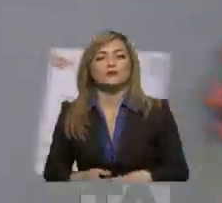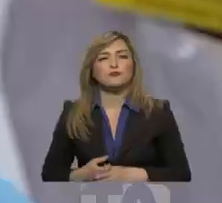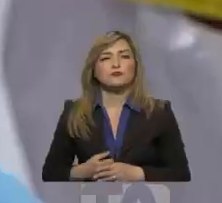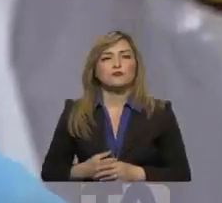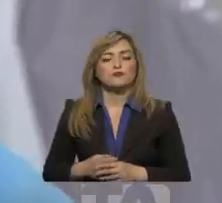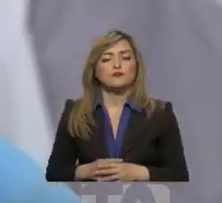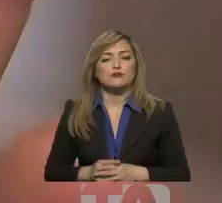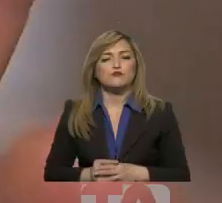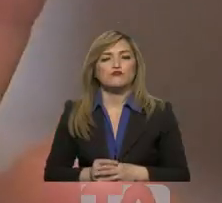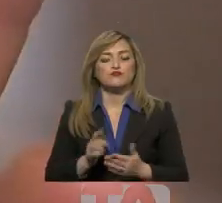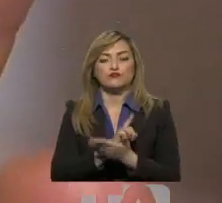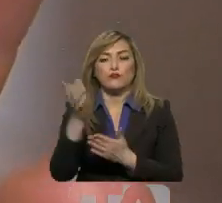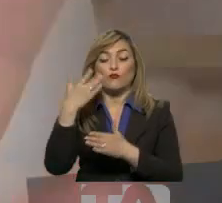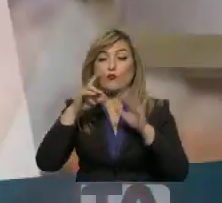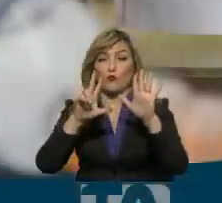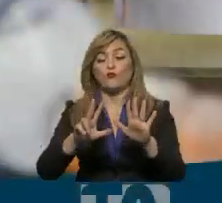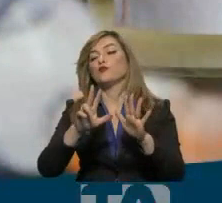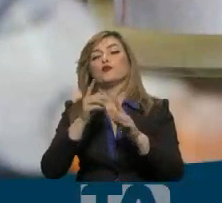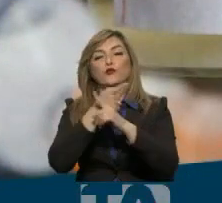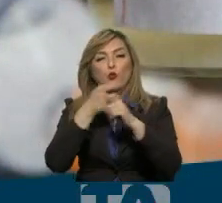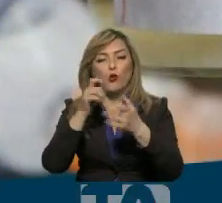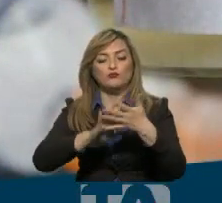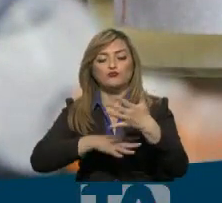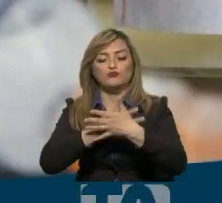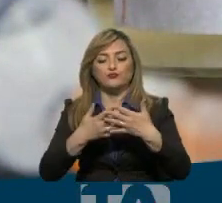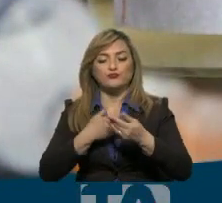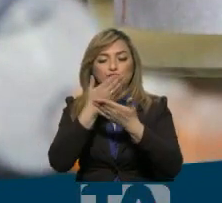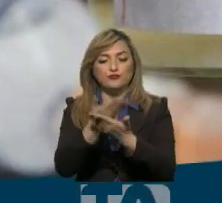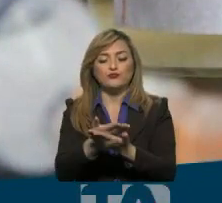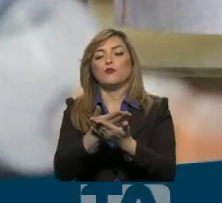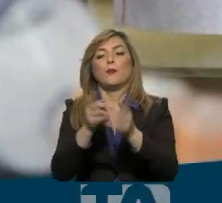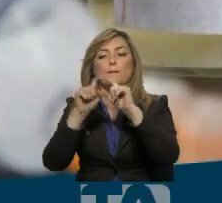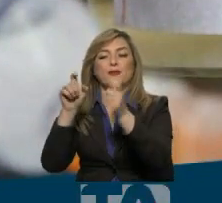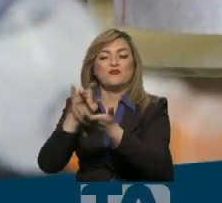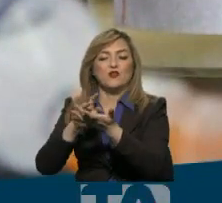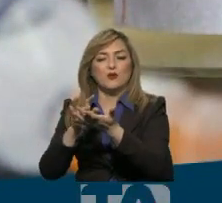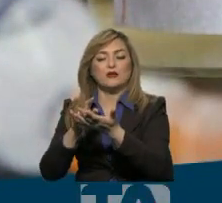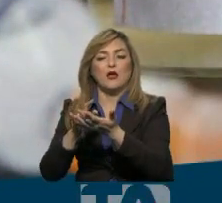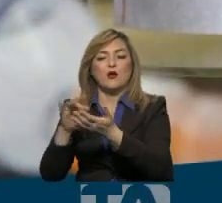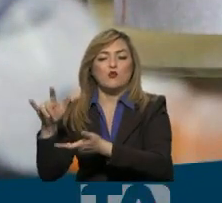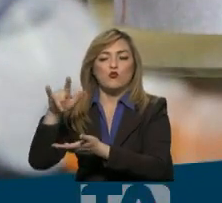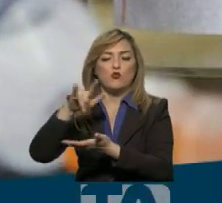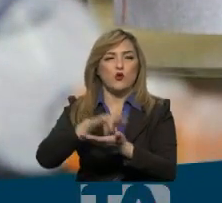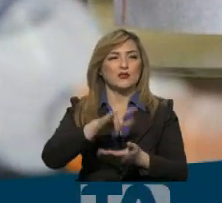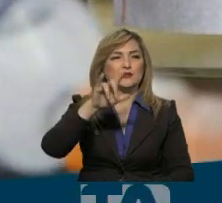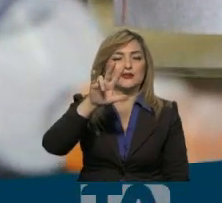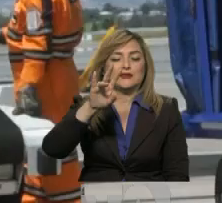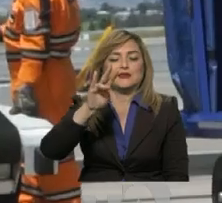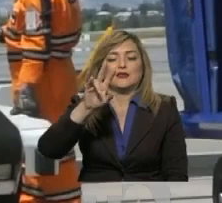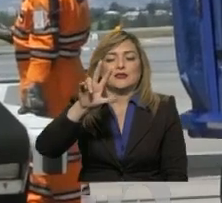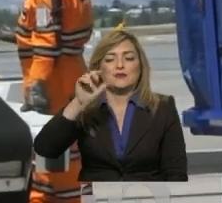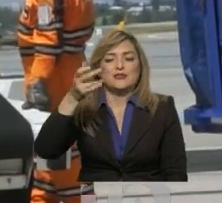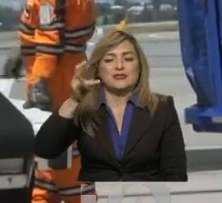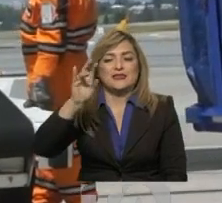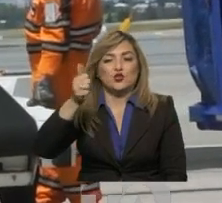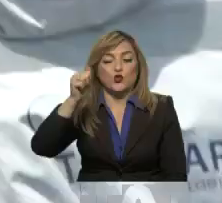de frío. La semana del 8 de marzo, según el cronograma presentado por la farmacéutica, arribarán otras 73.710 dosis de vacunas. Y